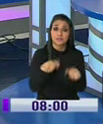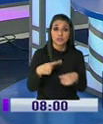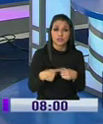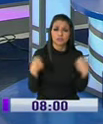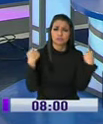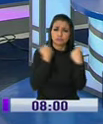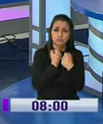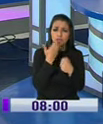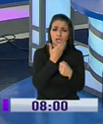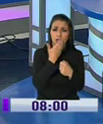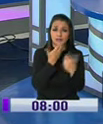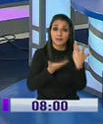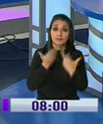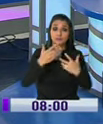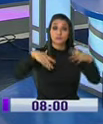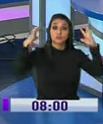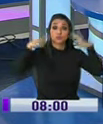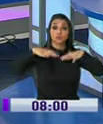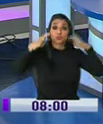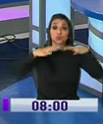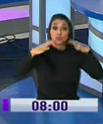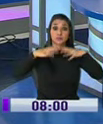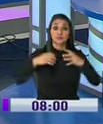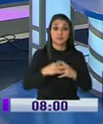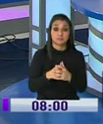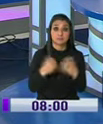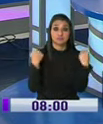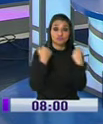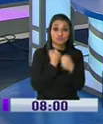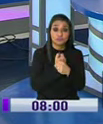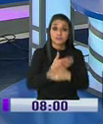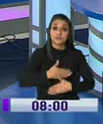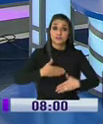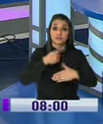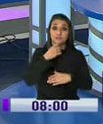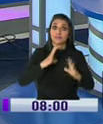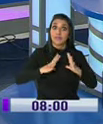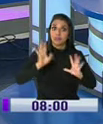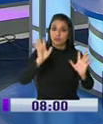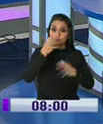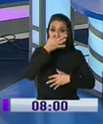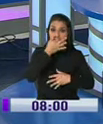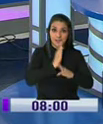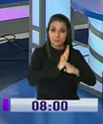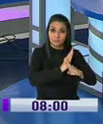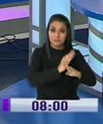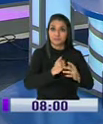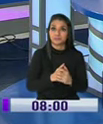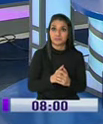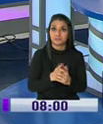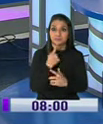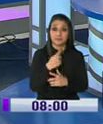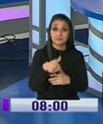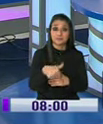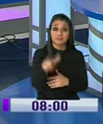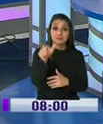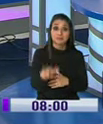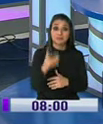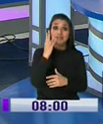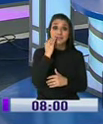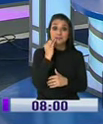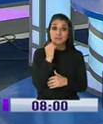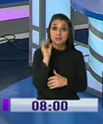porque parece que va a llover también. Así que tiene que abrigarse para poder disfrutar el feriado y no se enferme. Así es, como dijeron ya los expertos en el clima, al